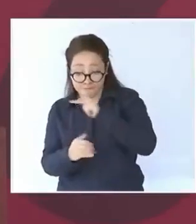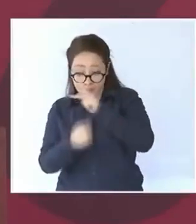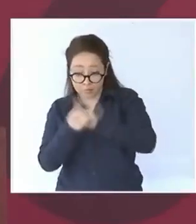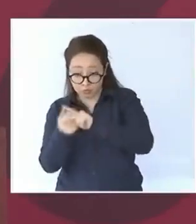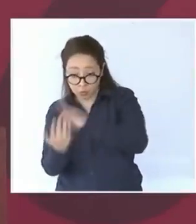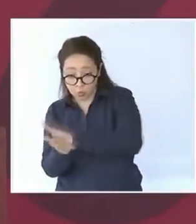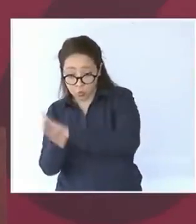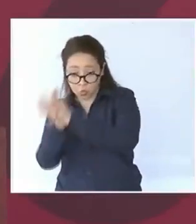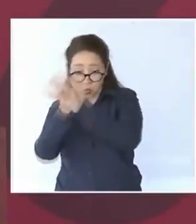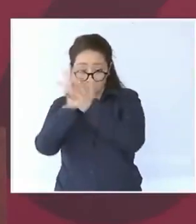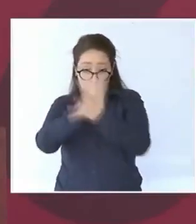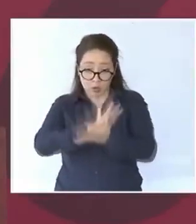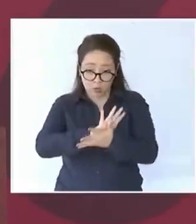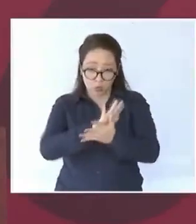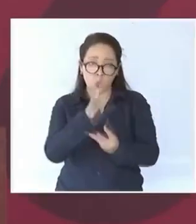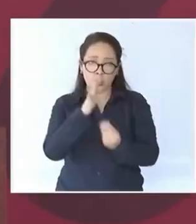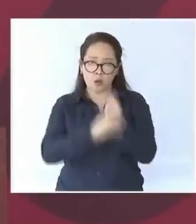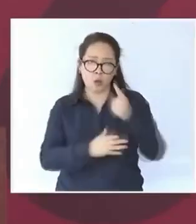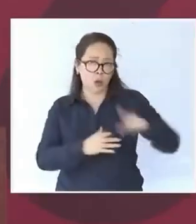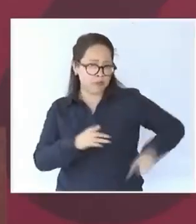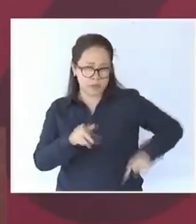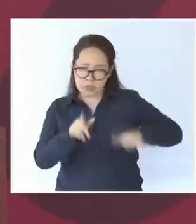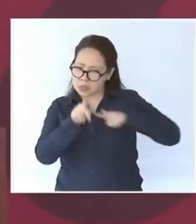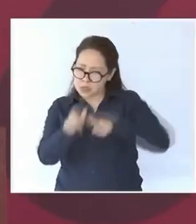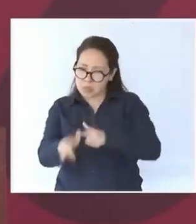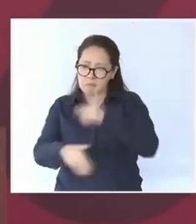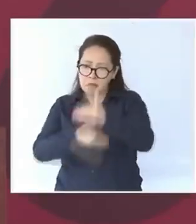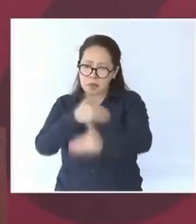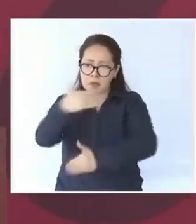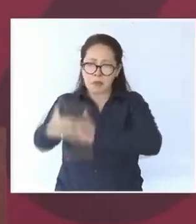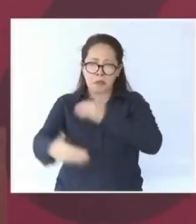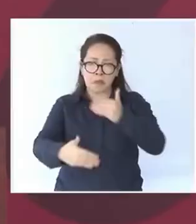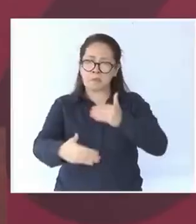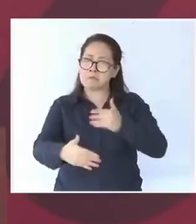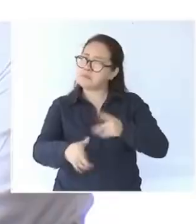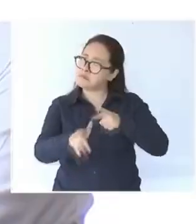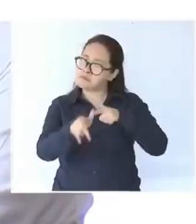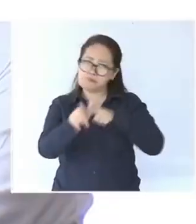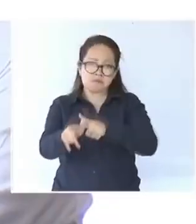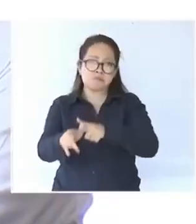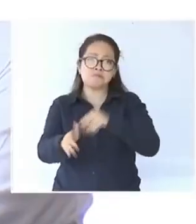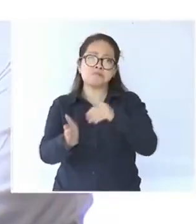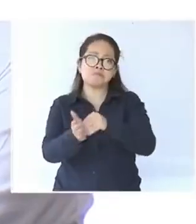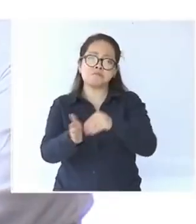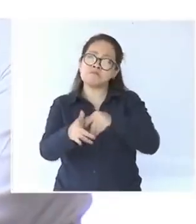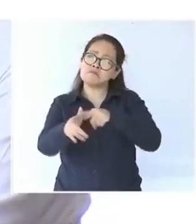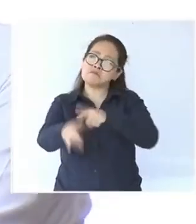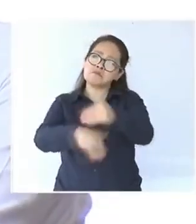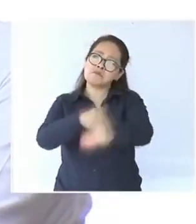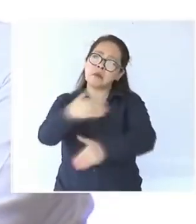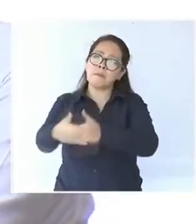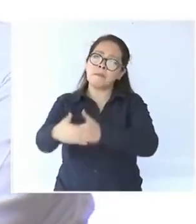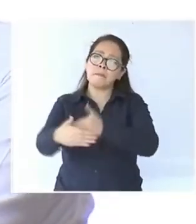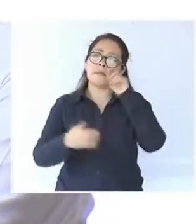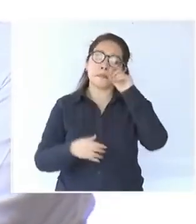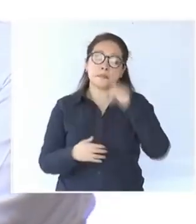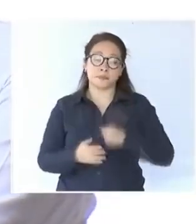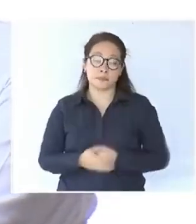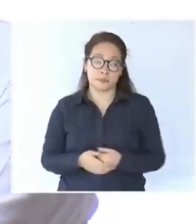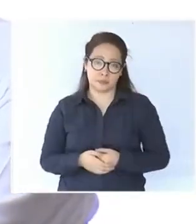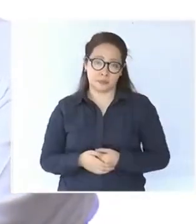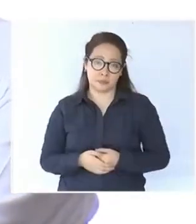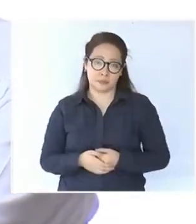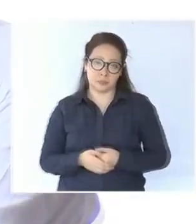Todo mundo quiere sacar raja política de la salud de un gobernante, expresó el gobernador Esteban